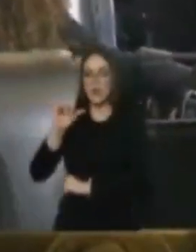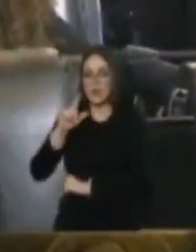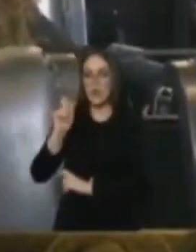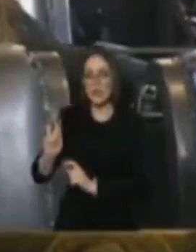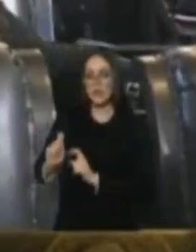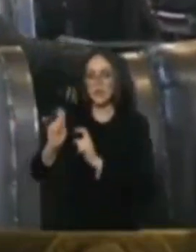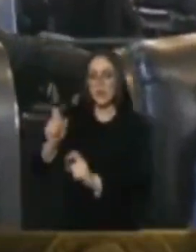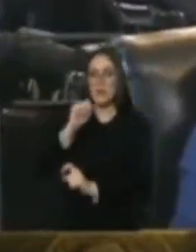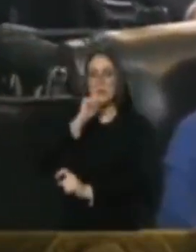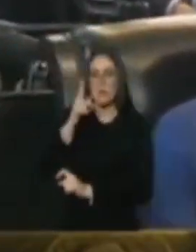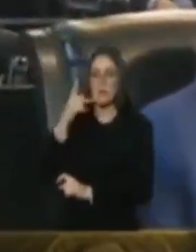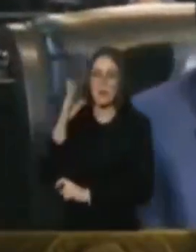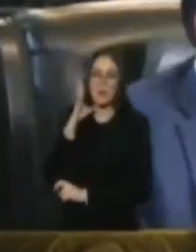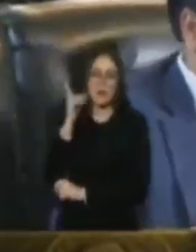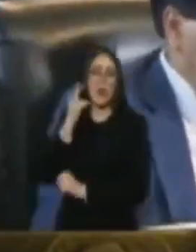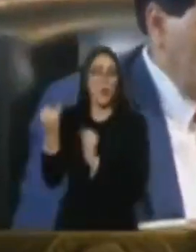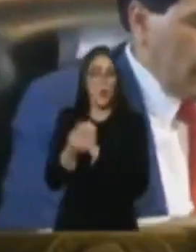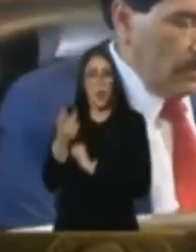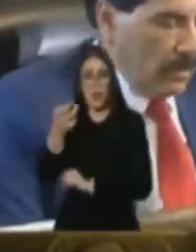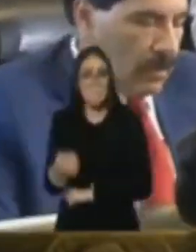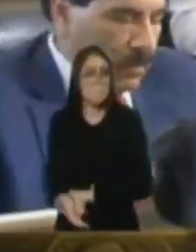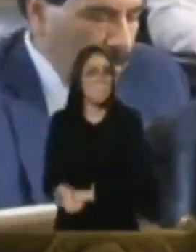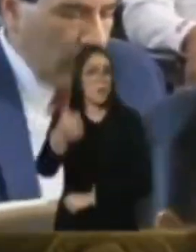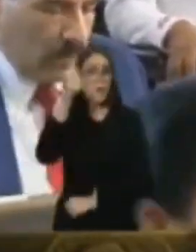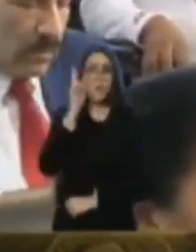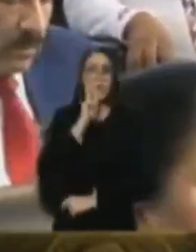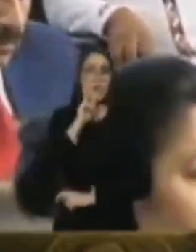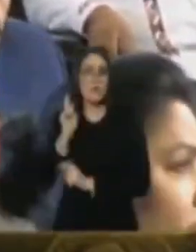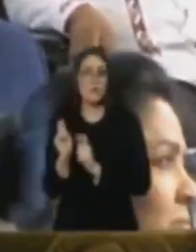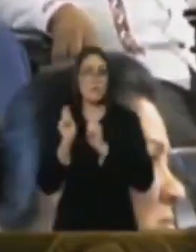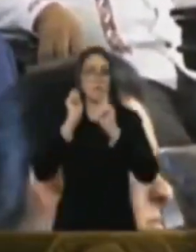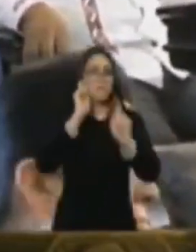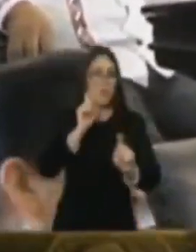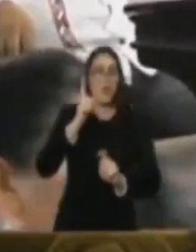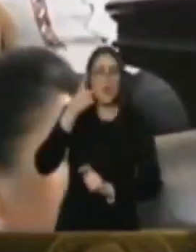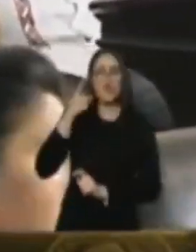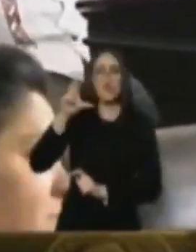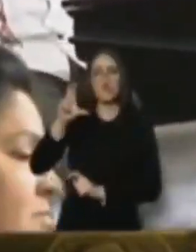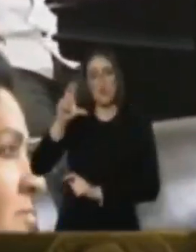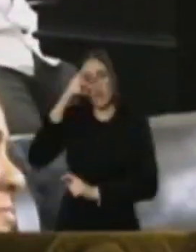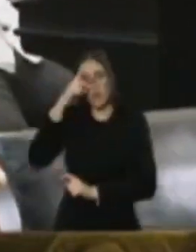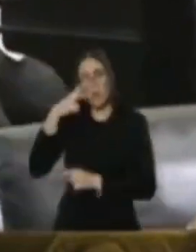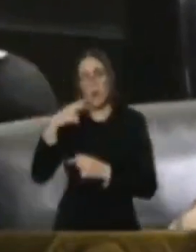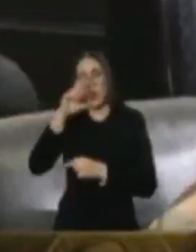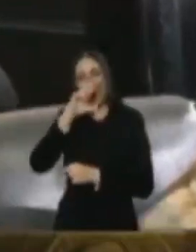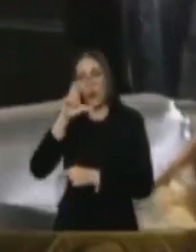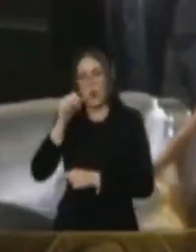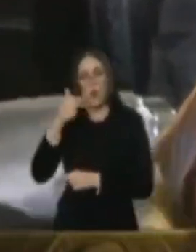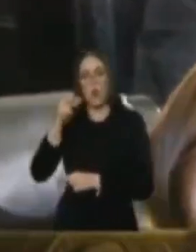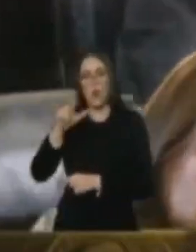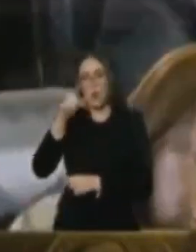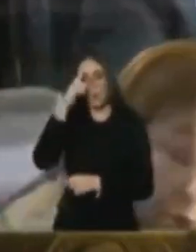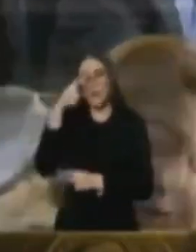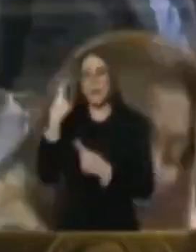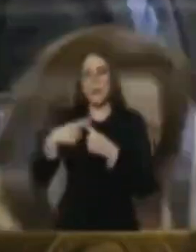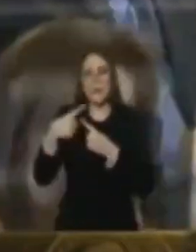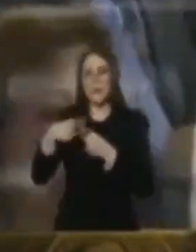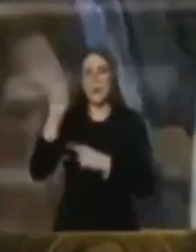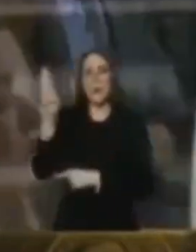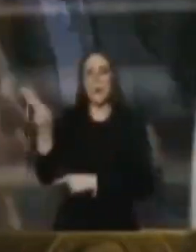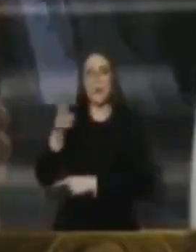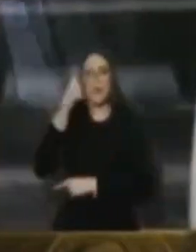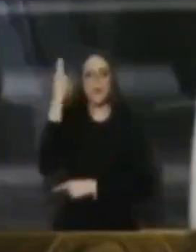local, y también fue la primera mujer en recibir un doctorado honoris causa por la Universidad Autónoma de